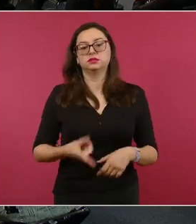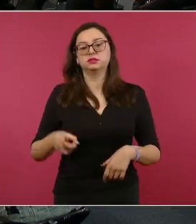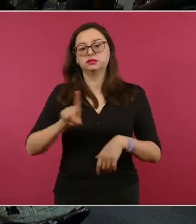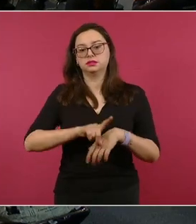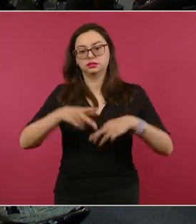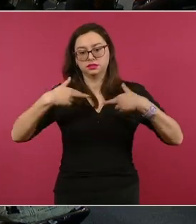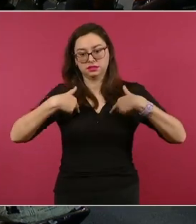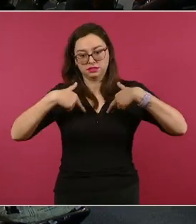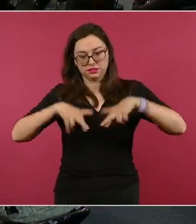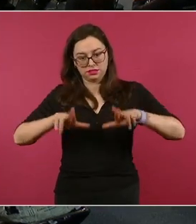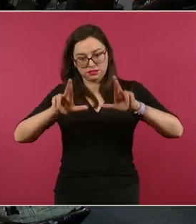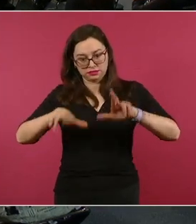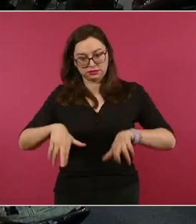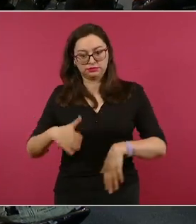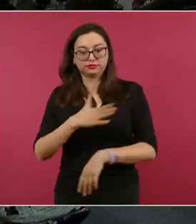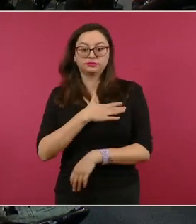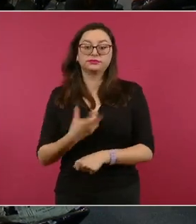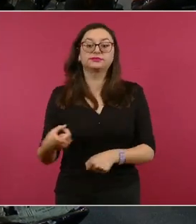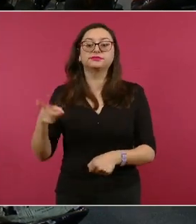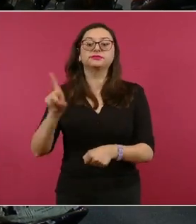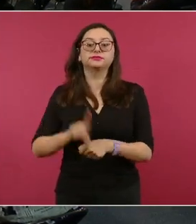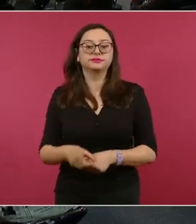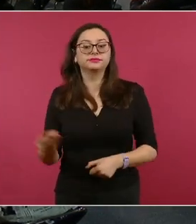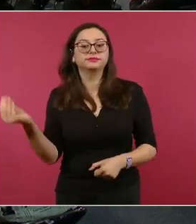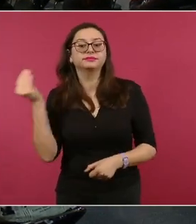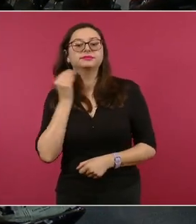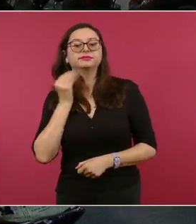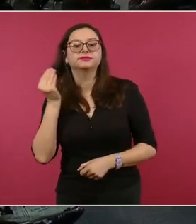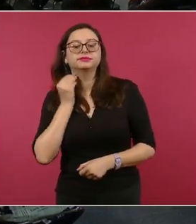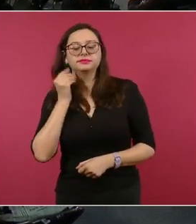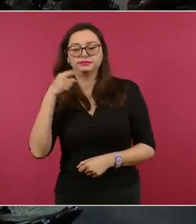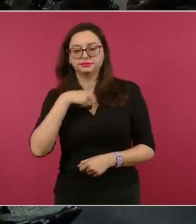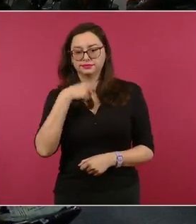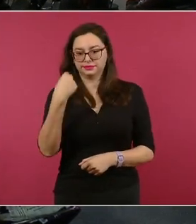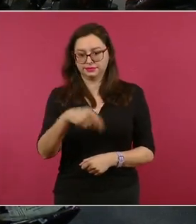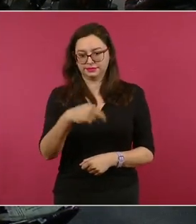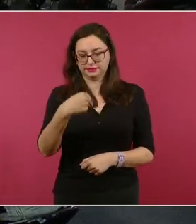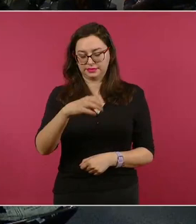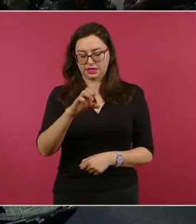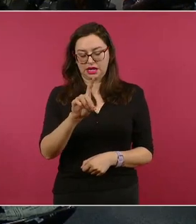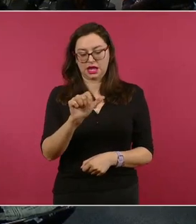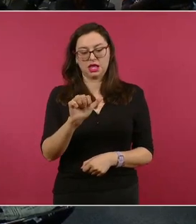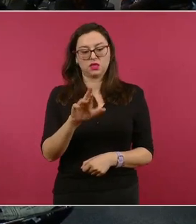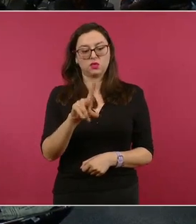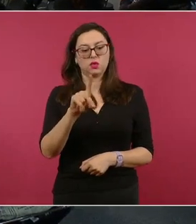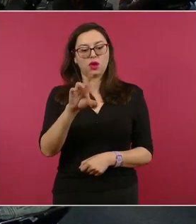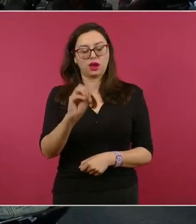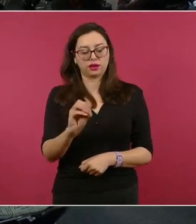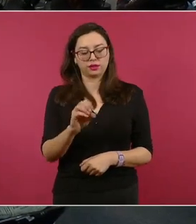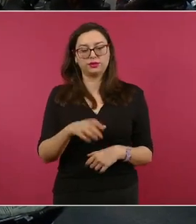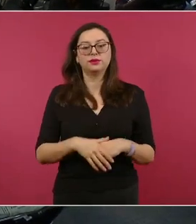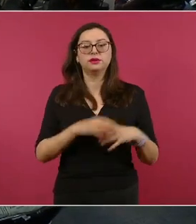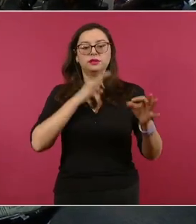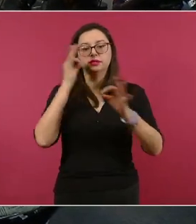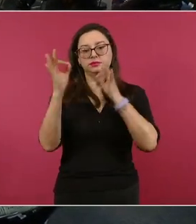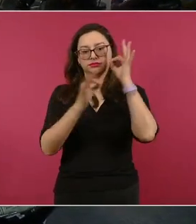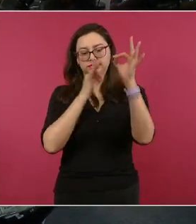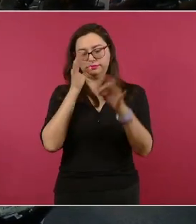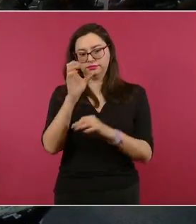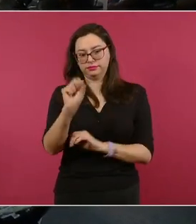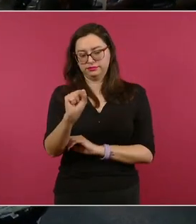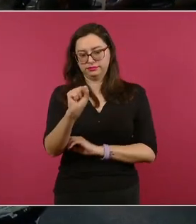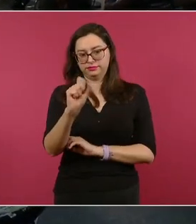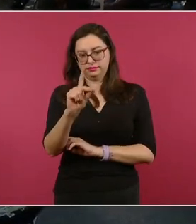días, abogado. Eduardo Esquivel Ancona, SDP Noticias. Mi primera pregunta